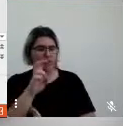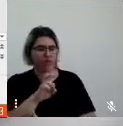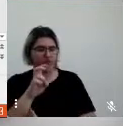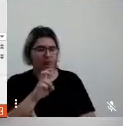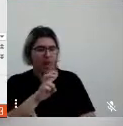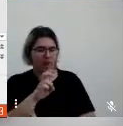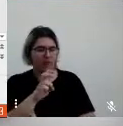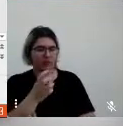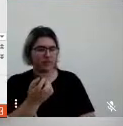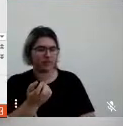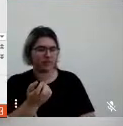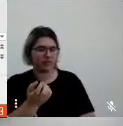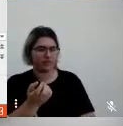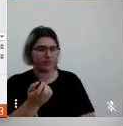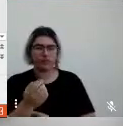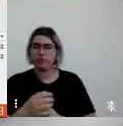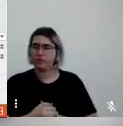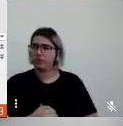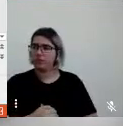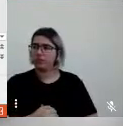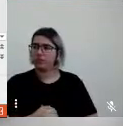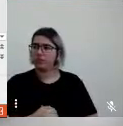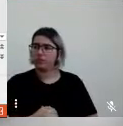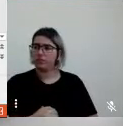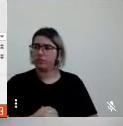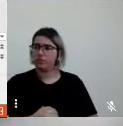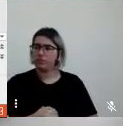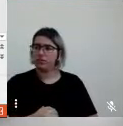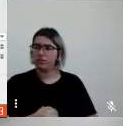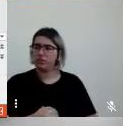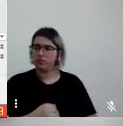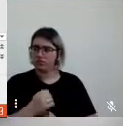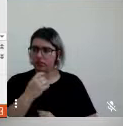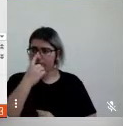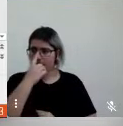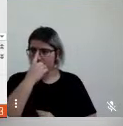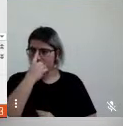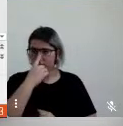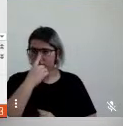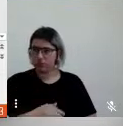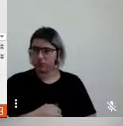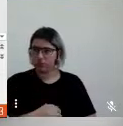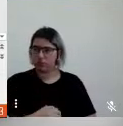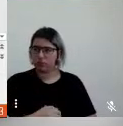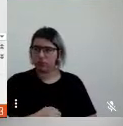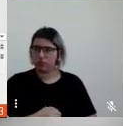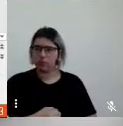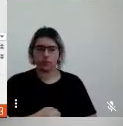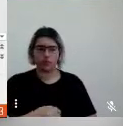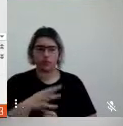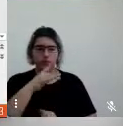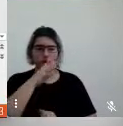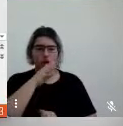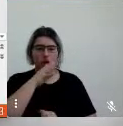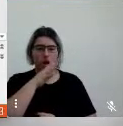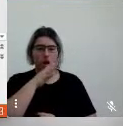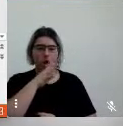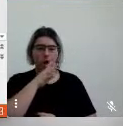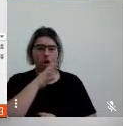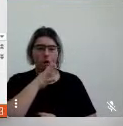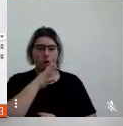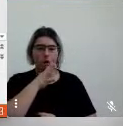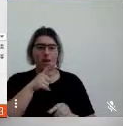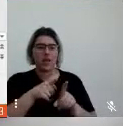de la disacárido del azúcar, ¿no? No sé Yo si- ahora como azúcar, eso me refiero como a